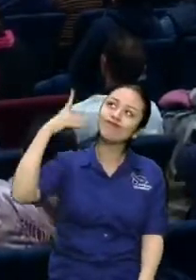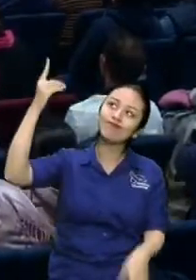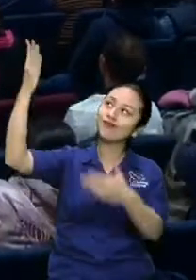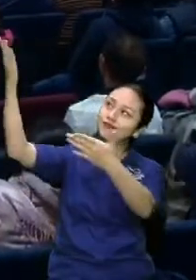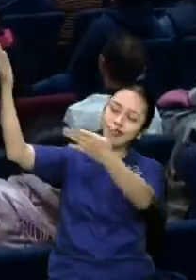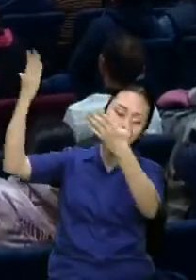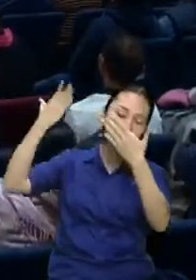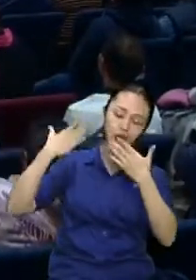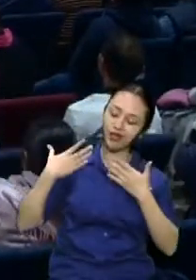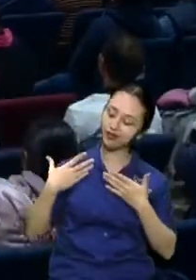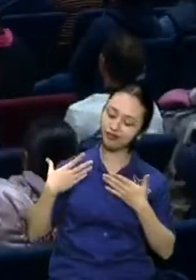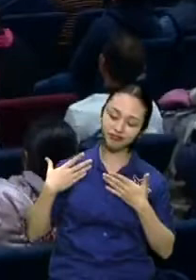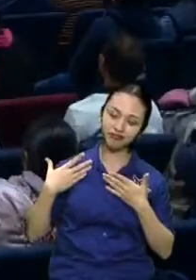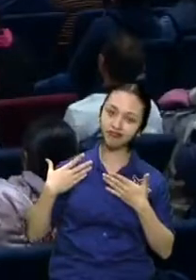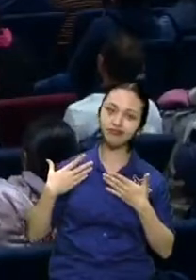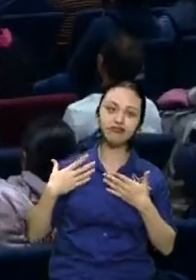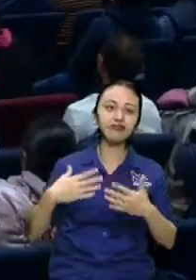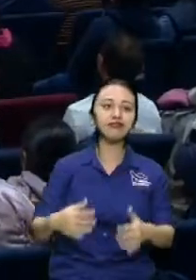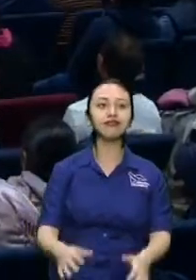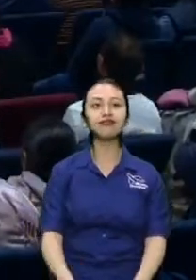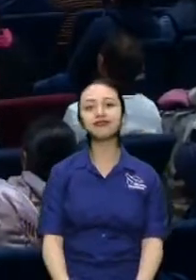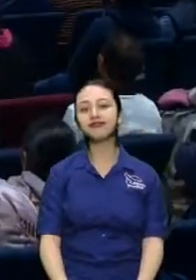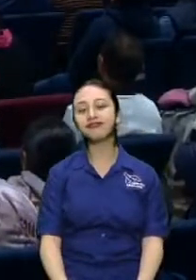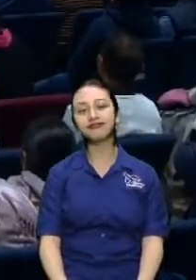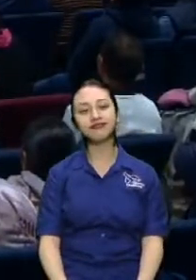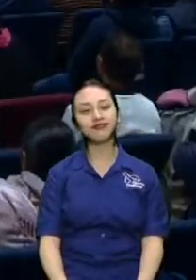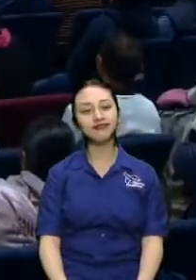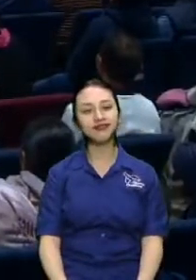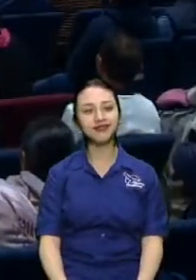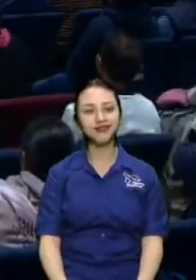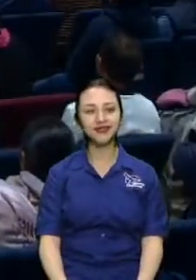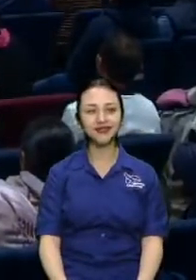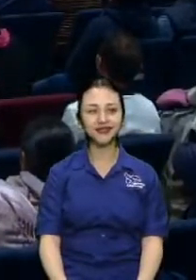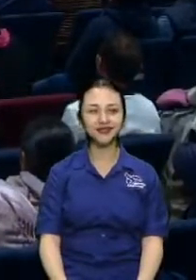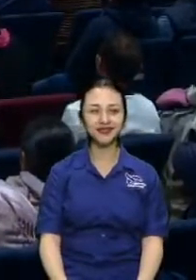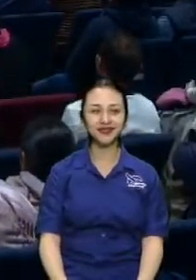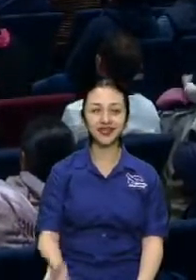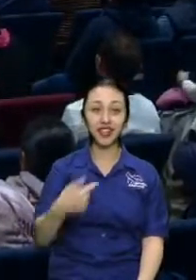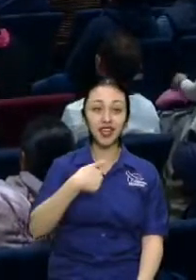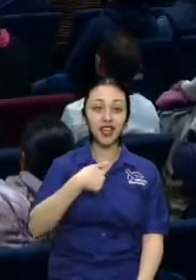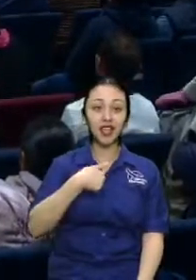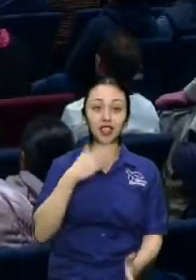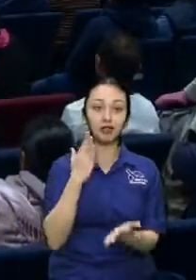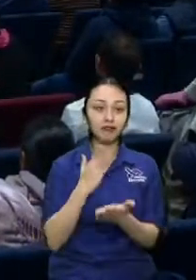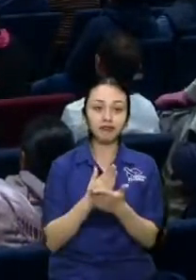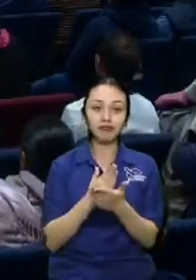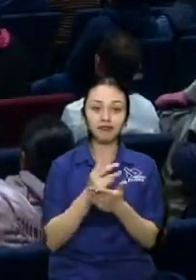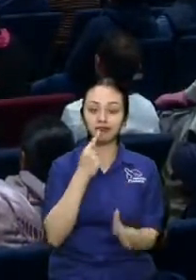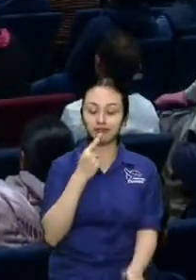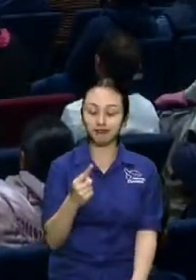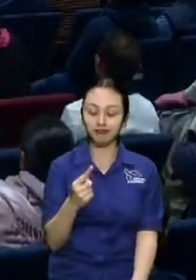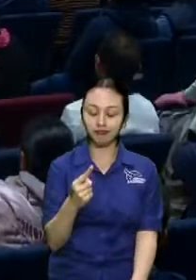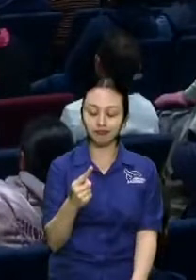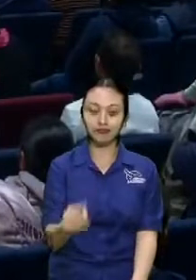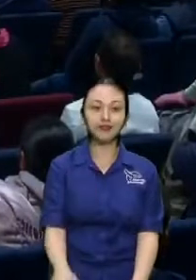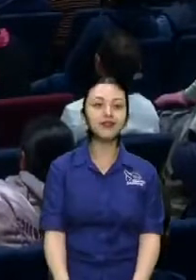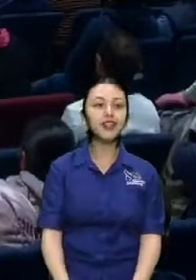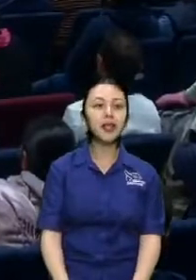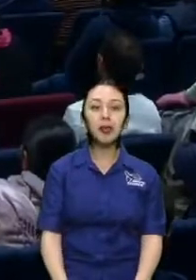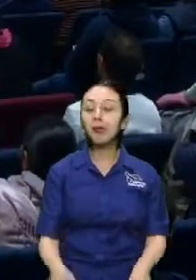¿qué? Ni siquiera para inventar. Bueno, ya dejo de hablar. ¿Alguien va a hablar? ¿Alguien me va a